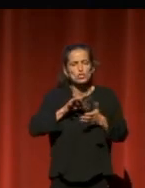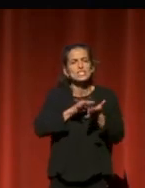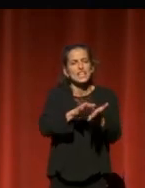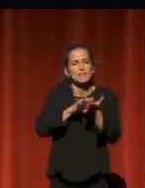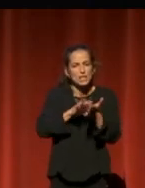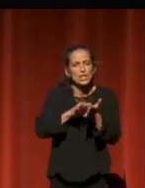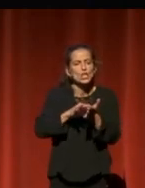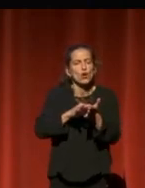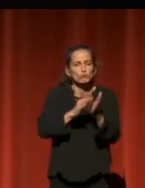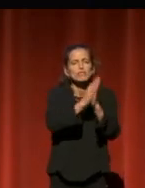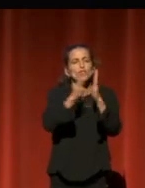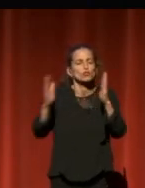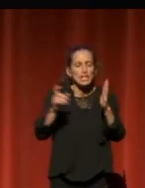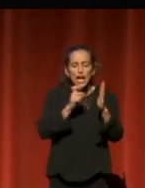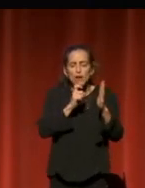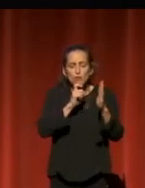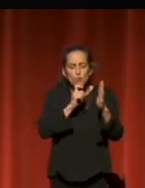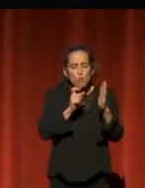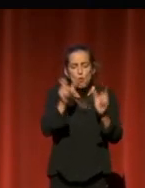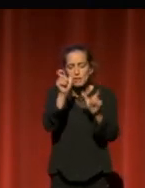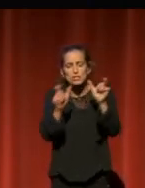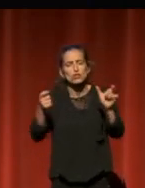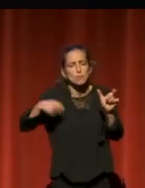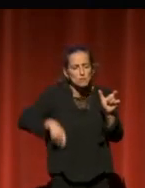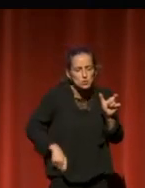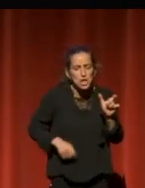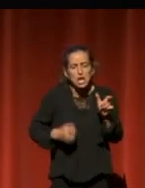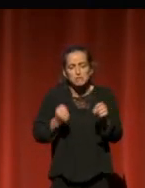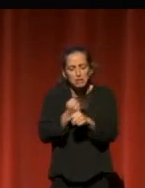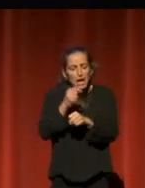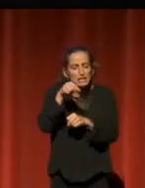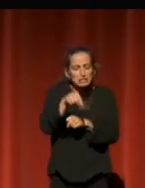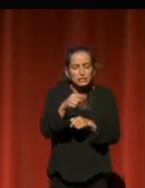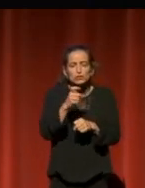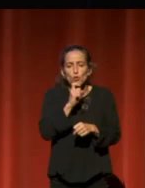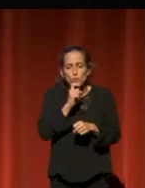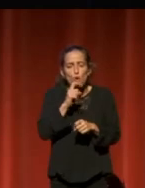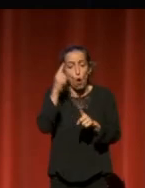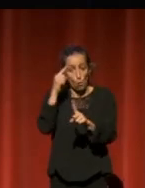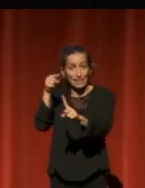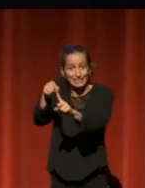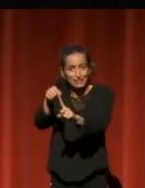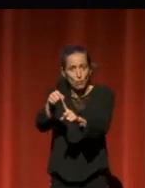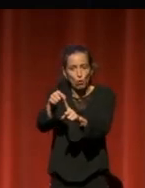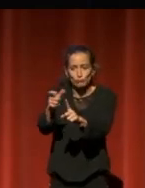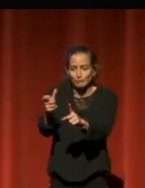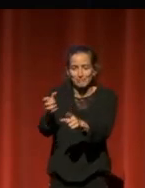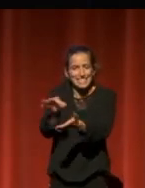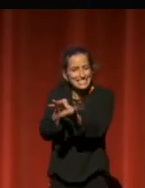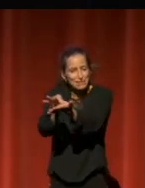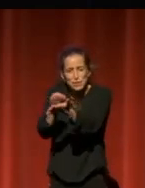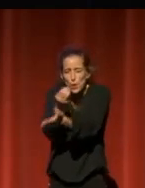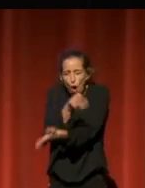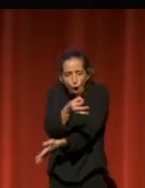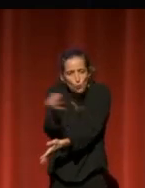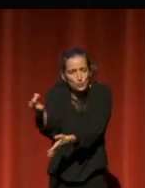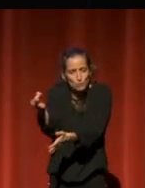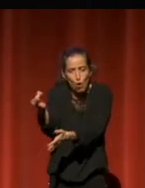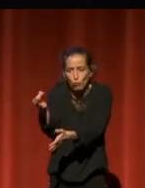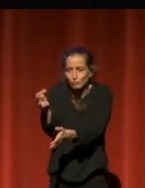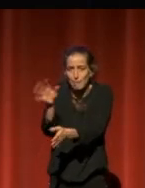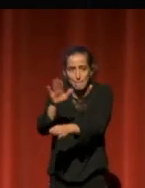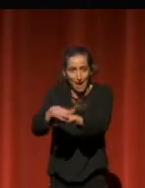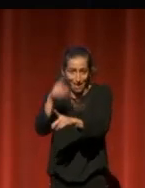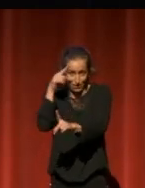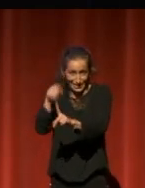mi personal, en base a cubrir unas expectativas de servicio óptimo, como tú decías, para la ciudadanía de